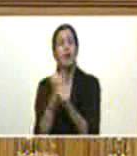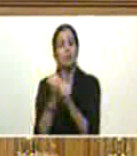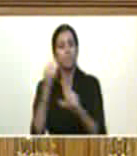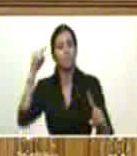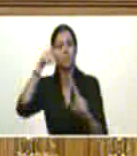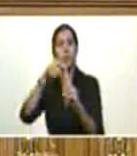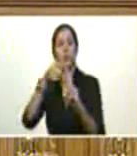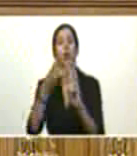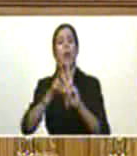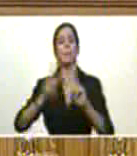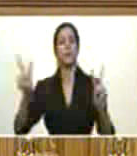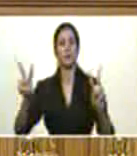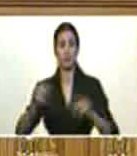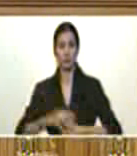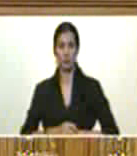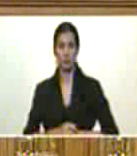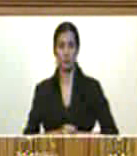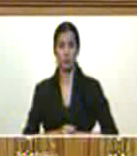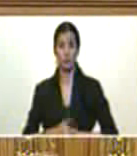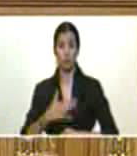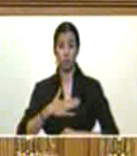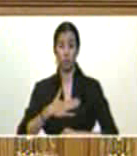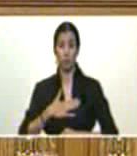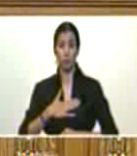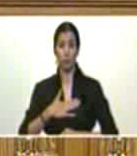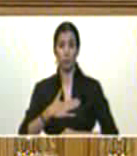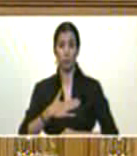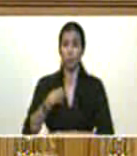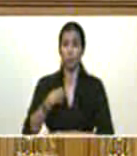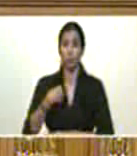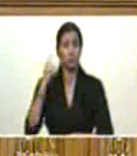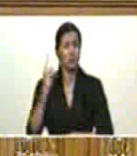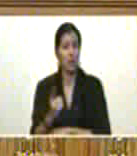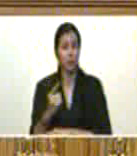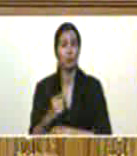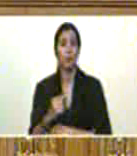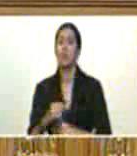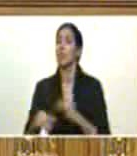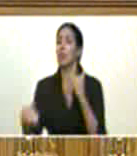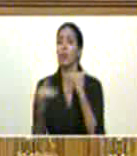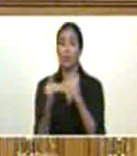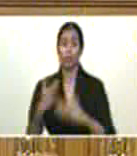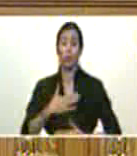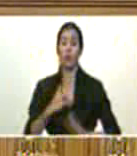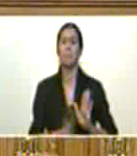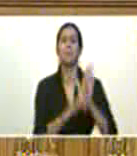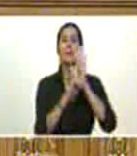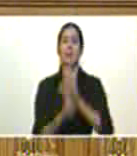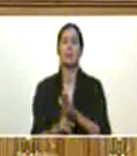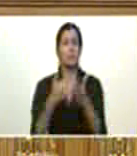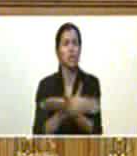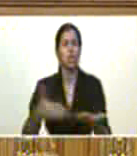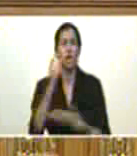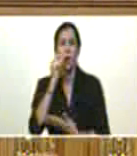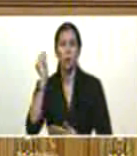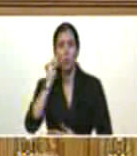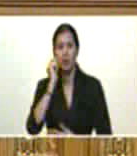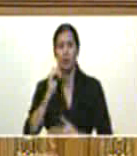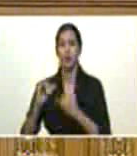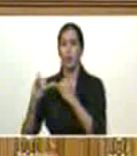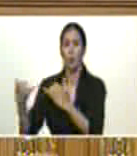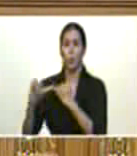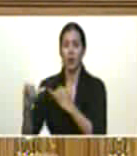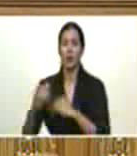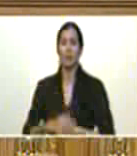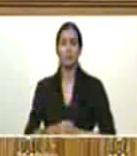Estoy obligado aquí, a nombre de millones de hombres, de mujeres, a nombre de nuestra Fuerza Armada Nacional Bolivariana,